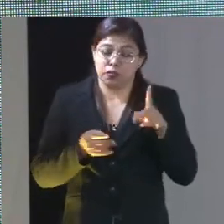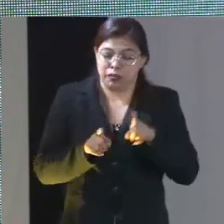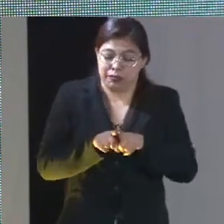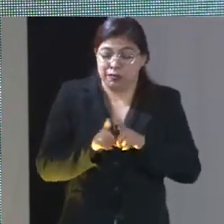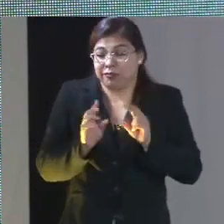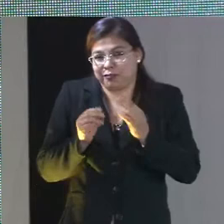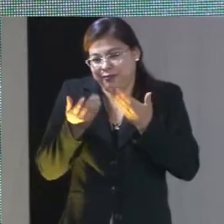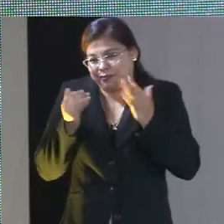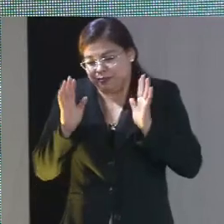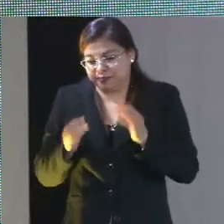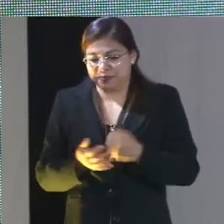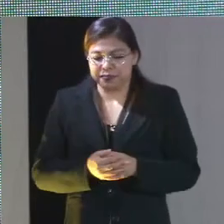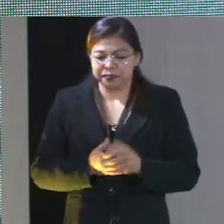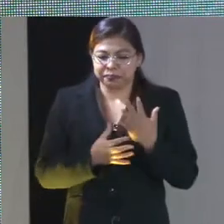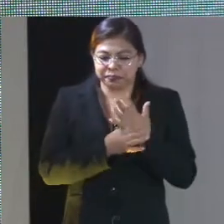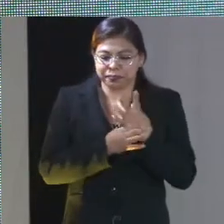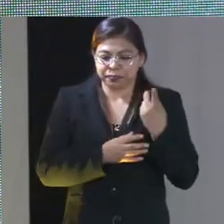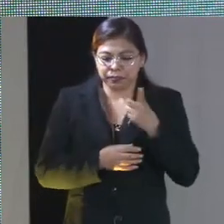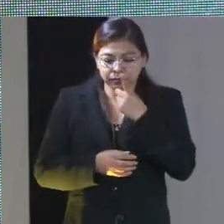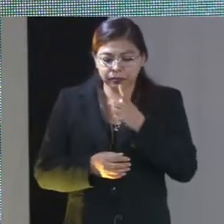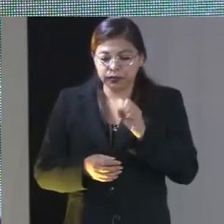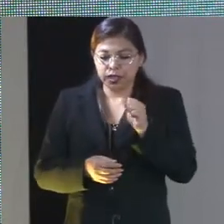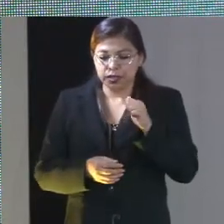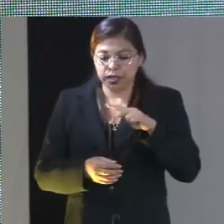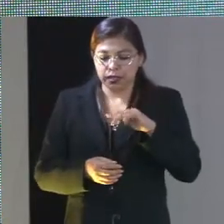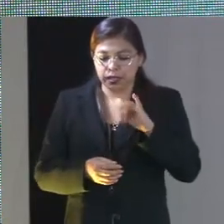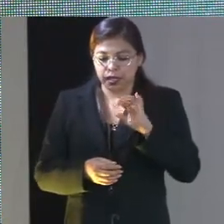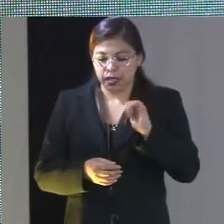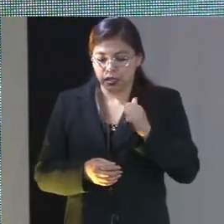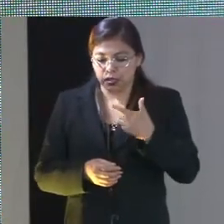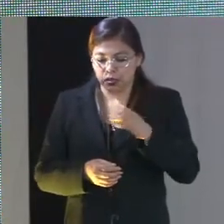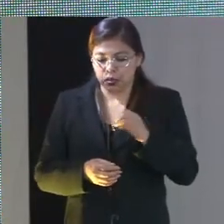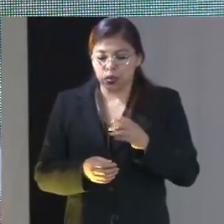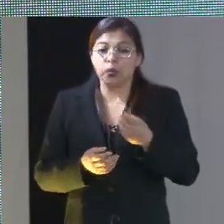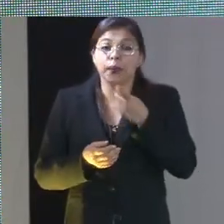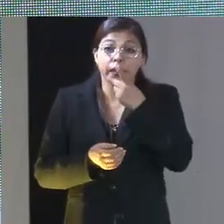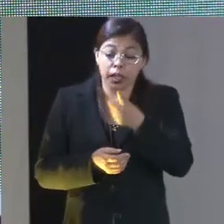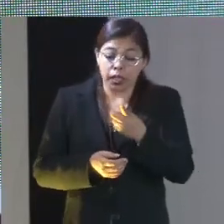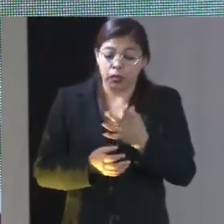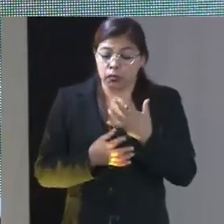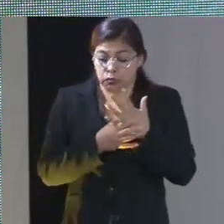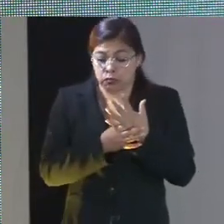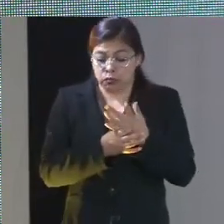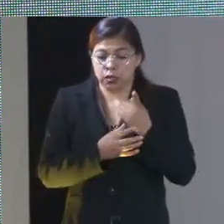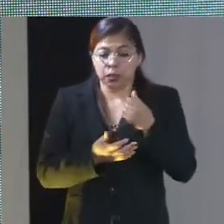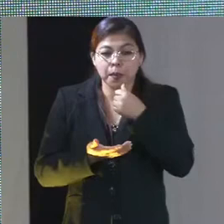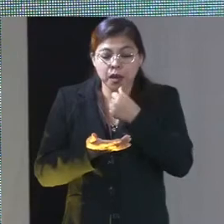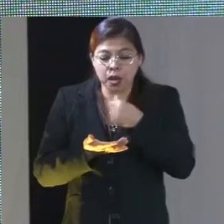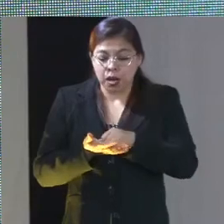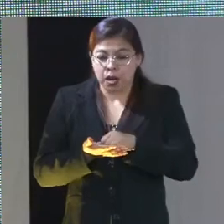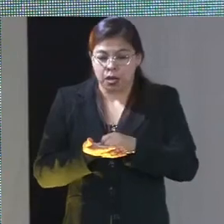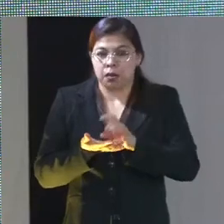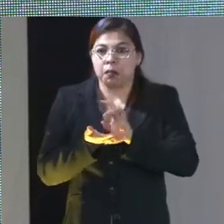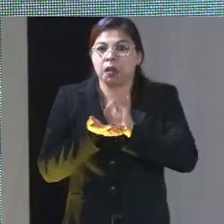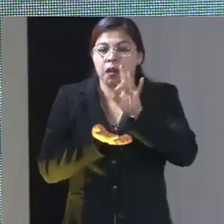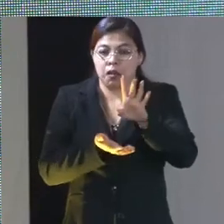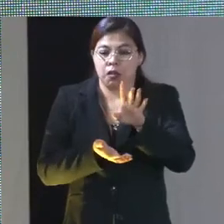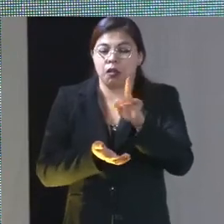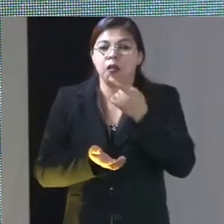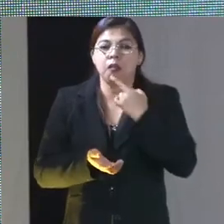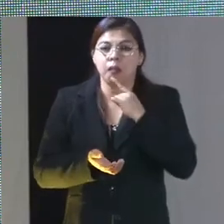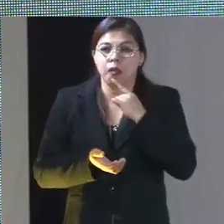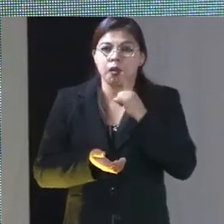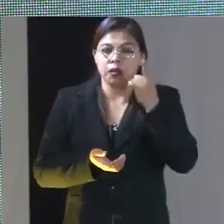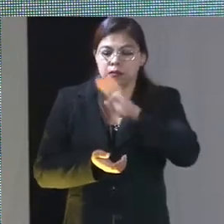se lo podemos achacar. Pues bien, este señor Santiago Abascal de Vox dijo respecto a la carta que mandó López Obrador al rey de